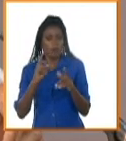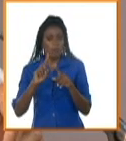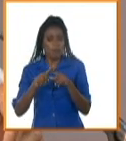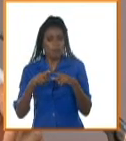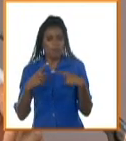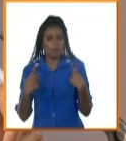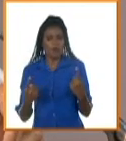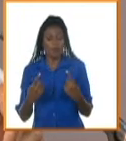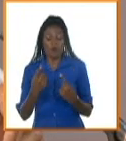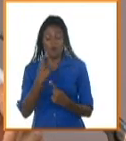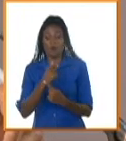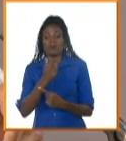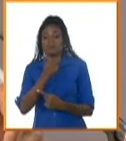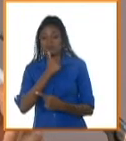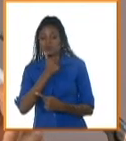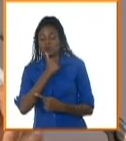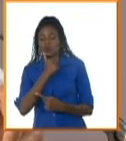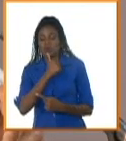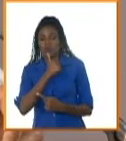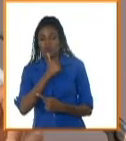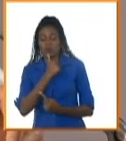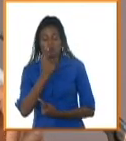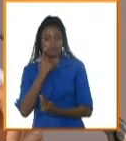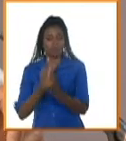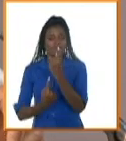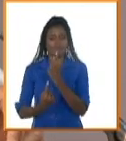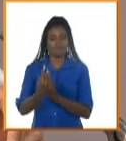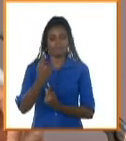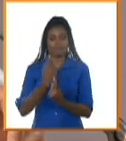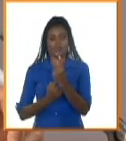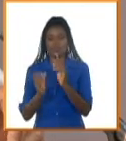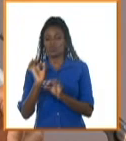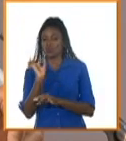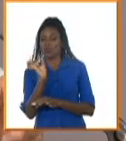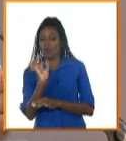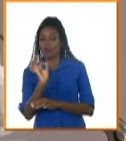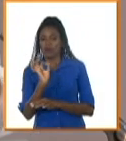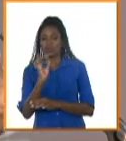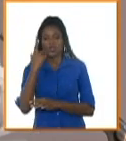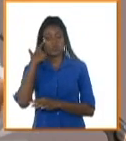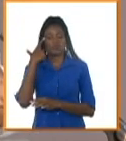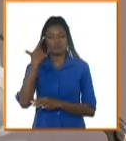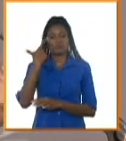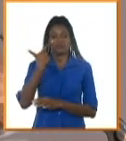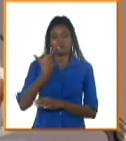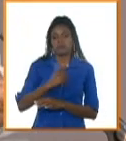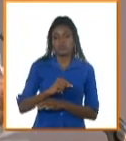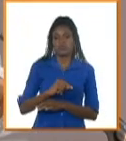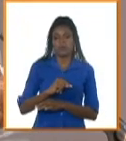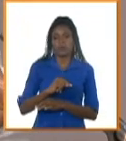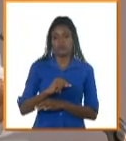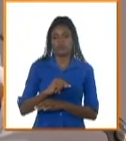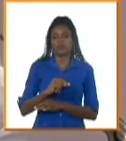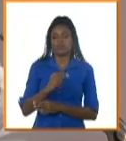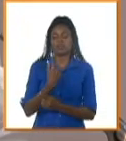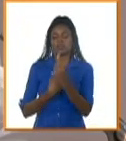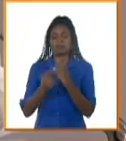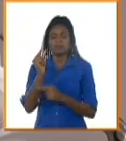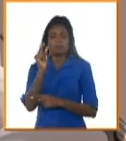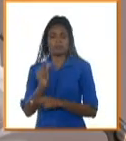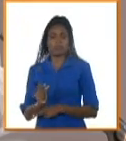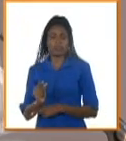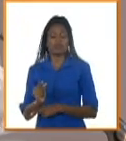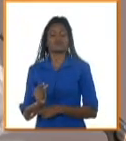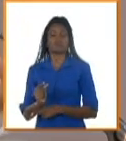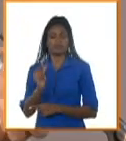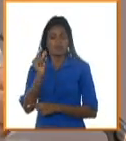las dudas nos llevan a ver que todavía no sabemos o sea las personas les cuesta